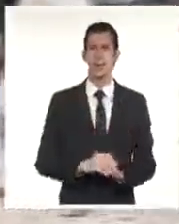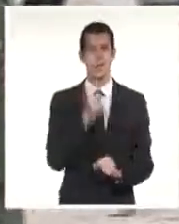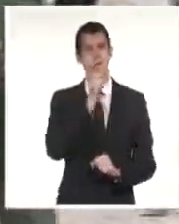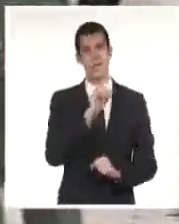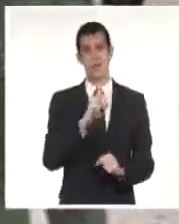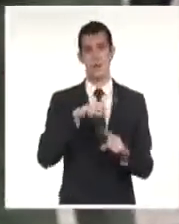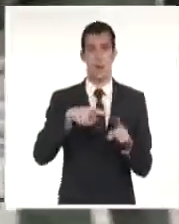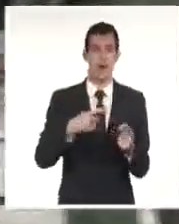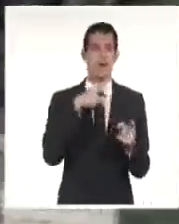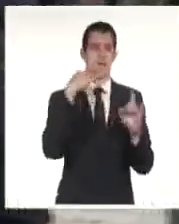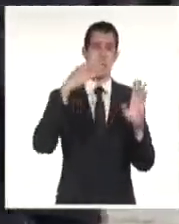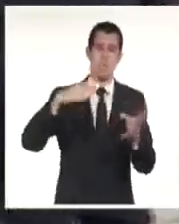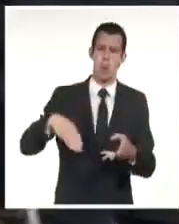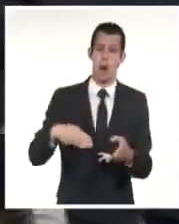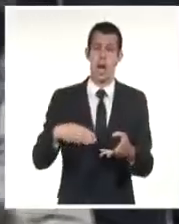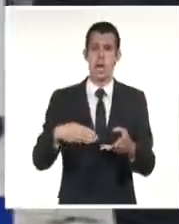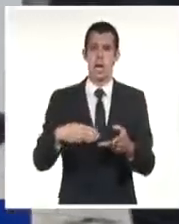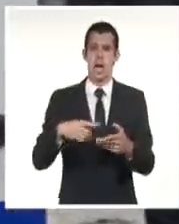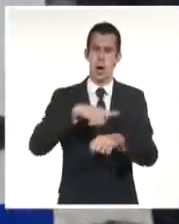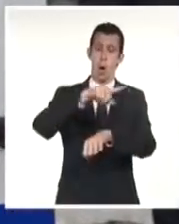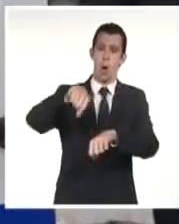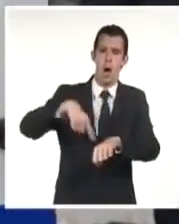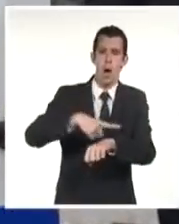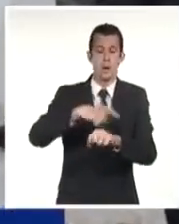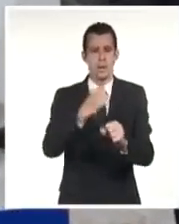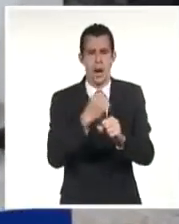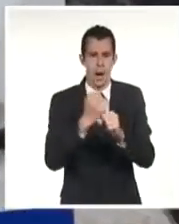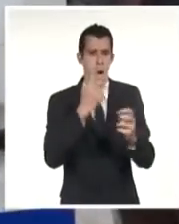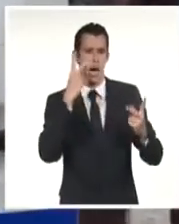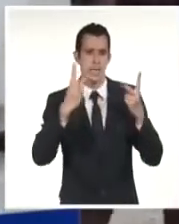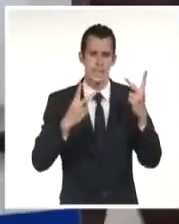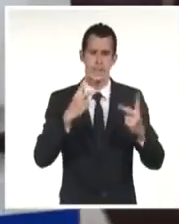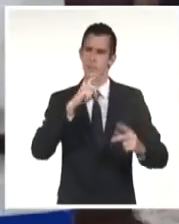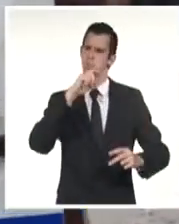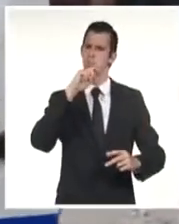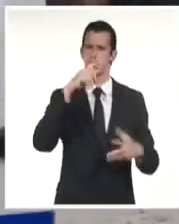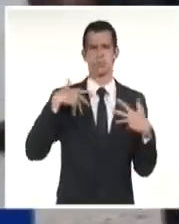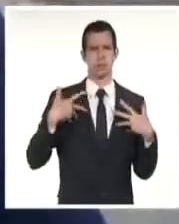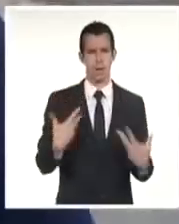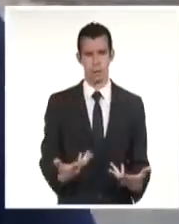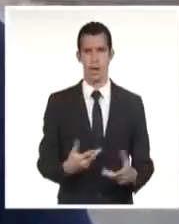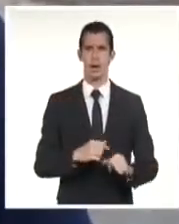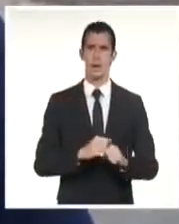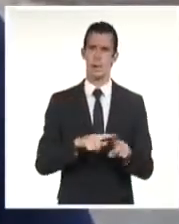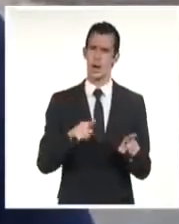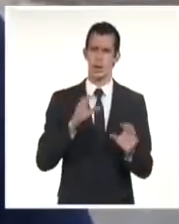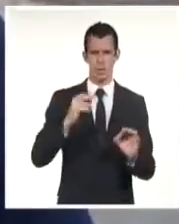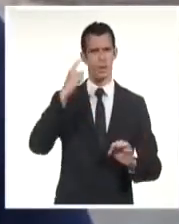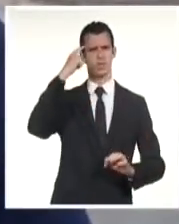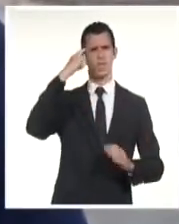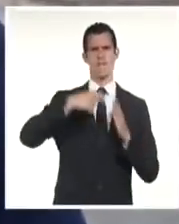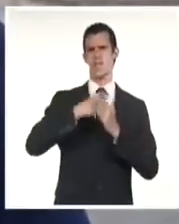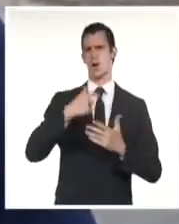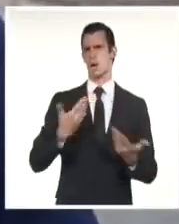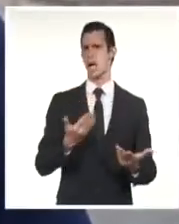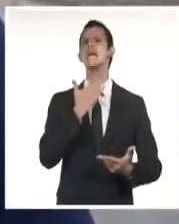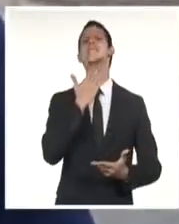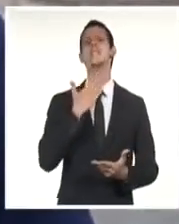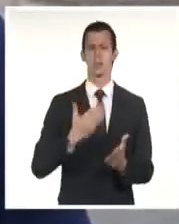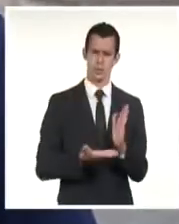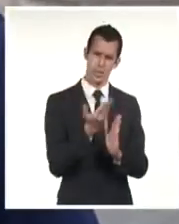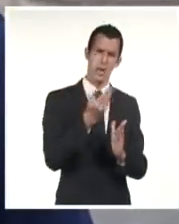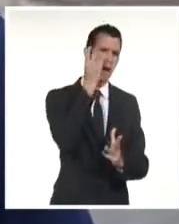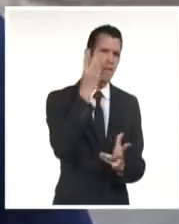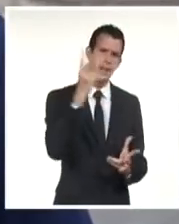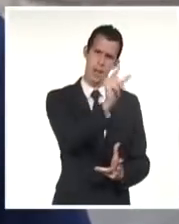riesgo, el cansancio, los escombros y el deseo de salvar vidas. Yo estoy ahí para mis compañeros y no me muevo